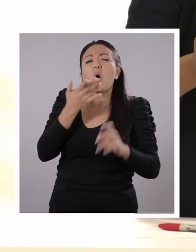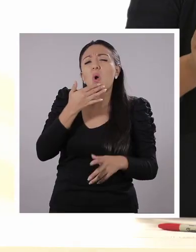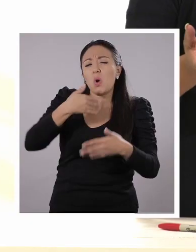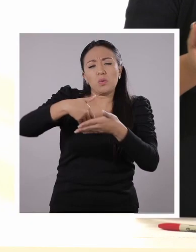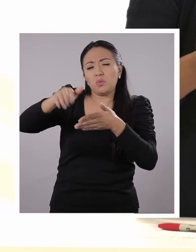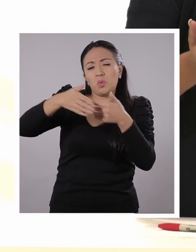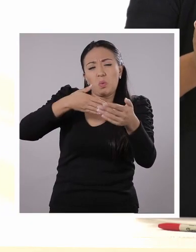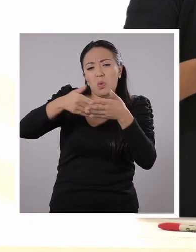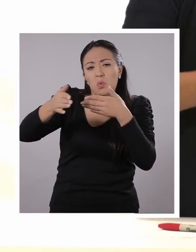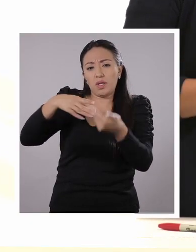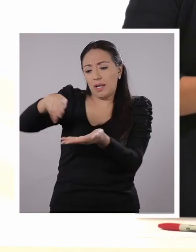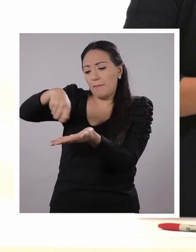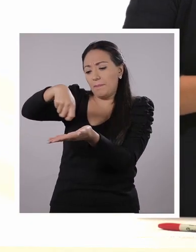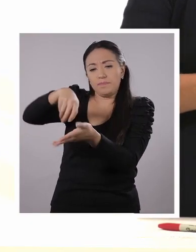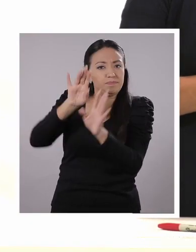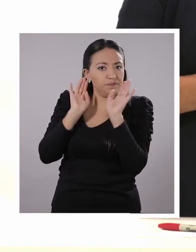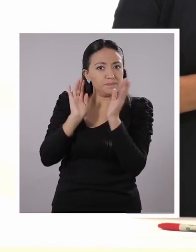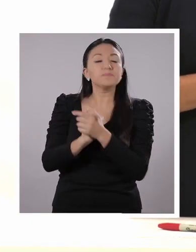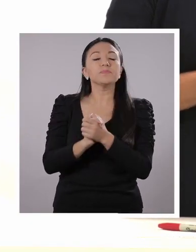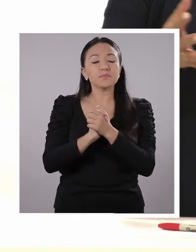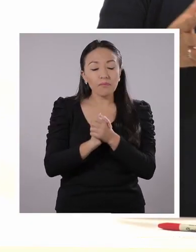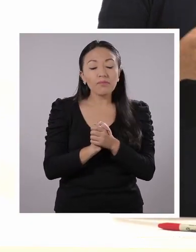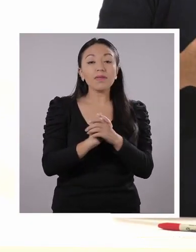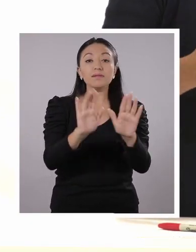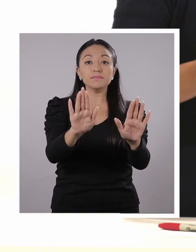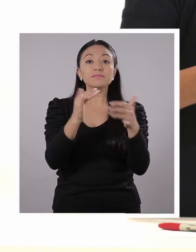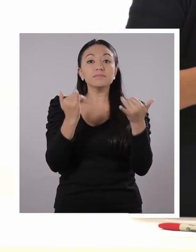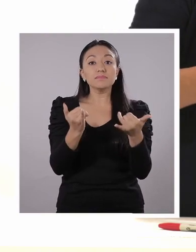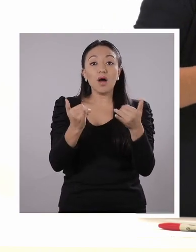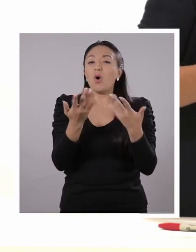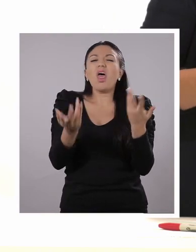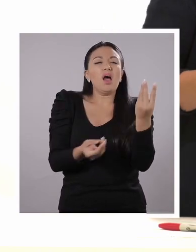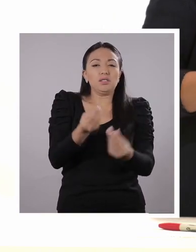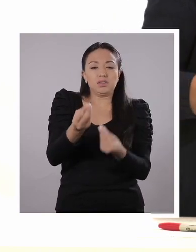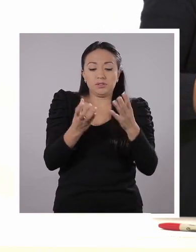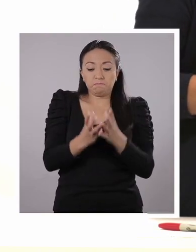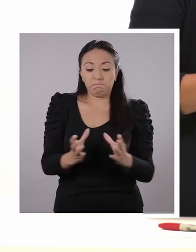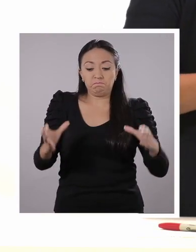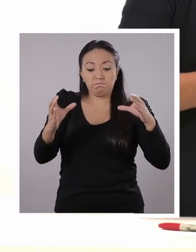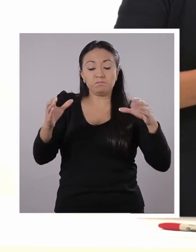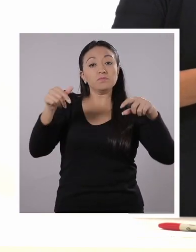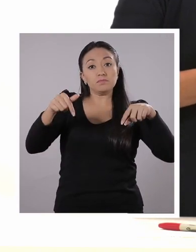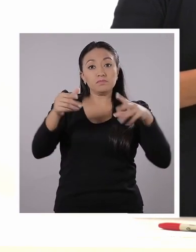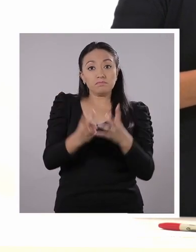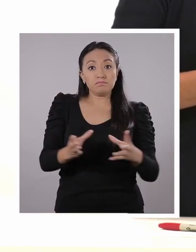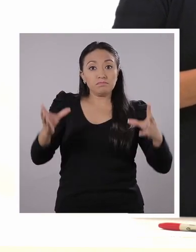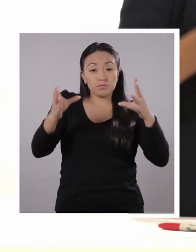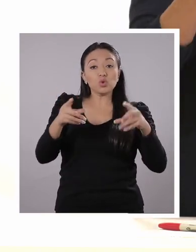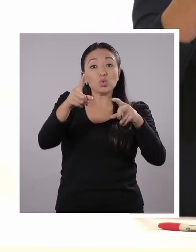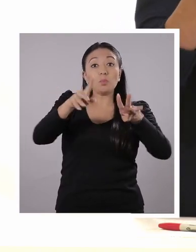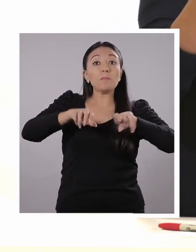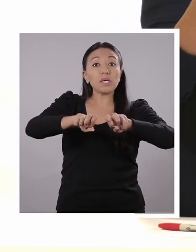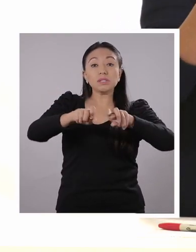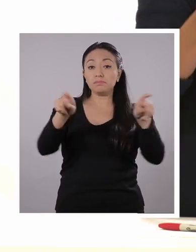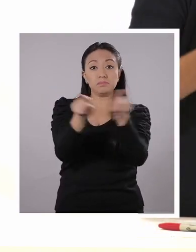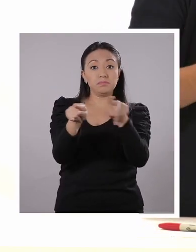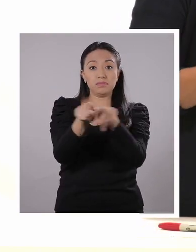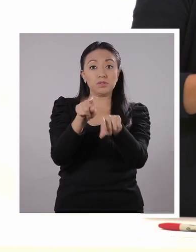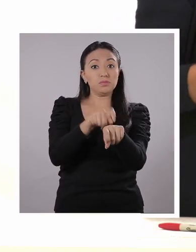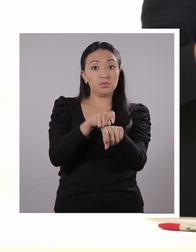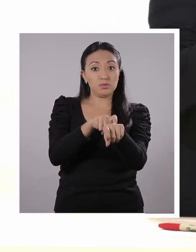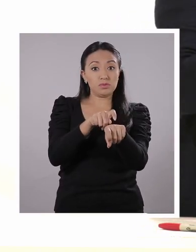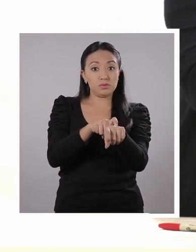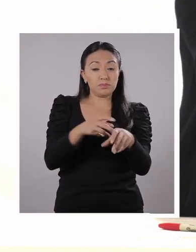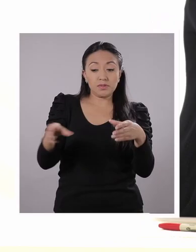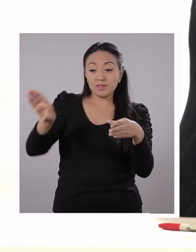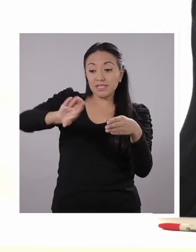témpera. También les sirve. Sí, nos sirve. Ajá, también nos sirve. Muy bien. Vamos a usar un recipiente, Pancho. Muy bien. Ya, Pancho, y ustedes van a hacer la masa al mismo